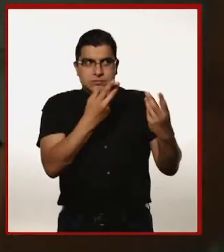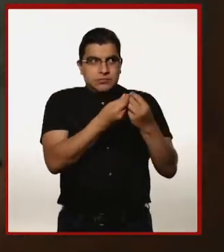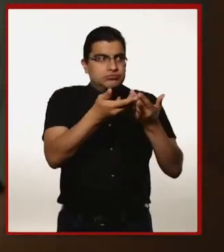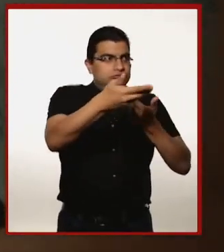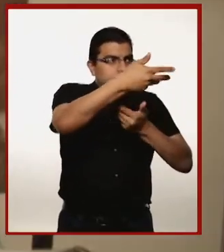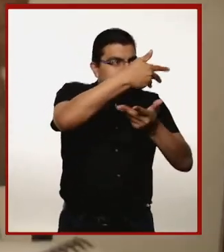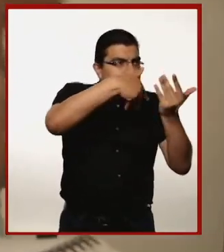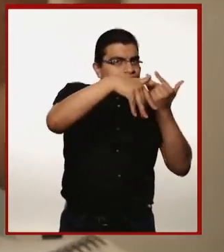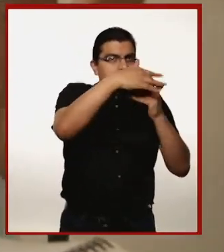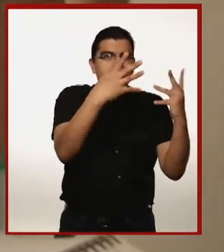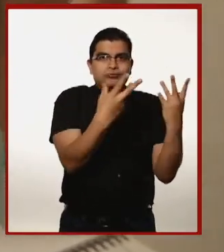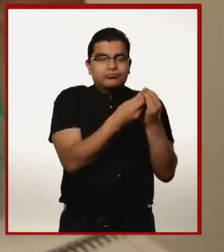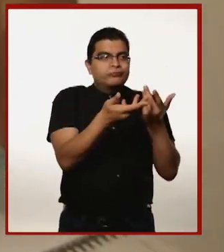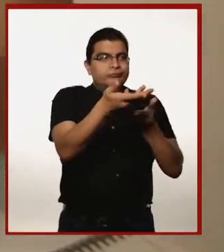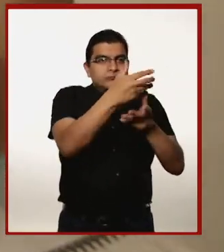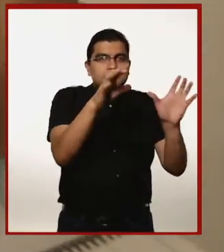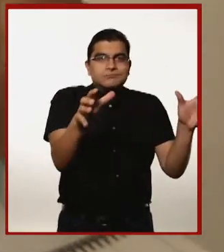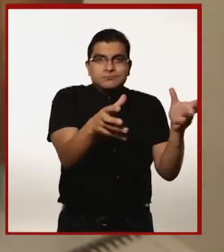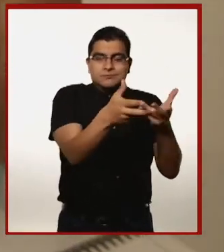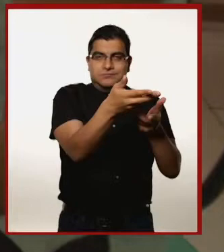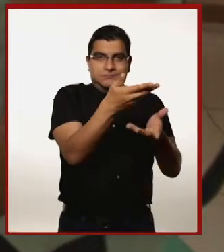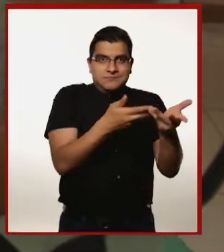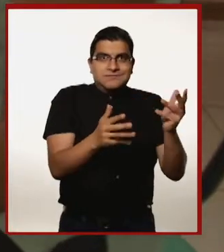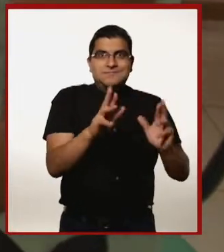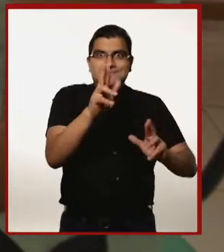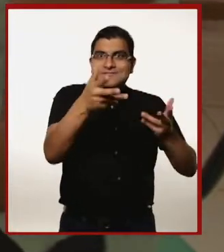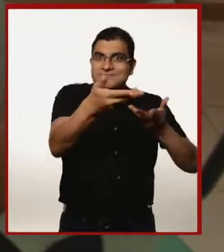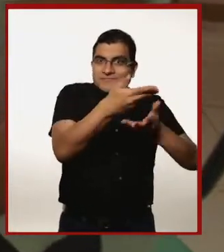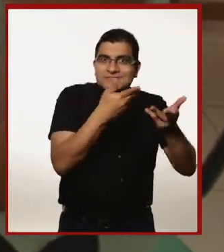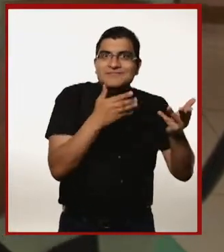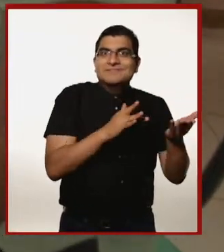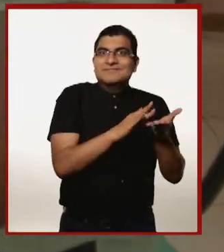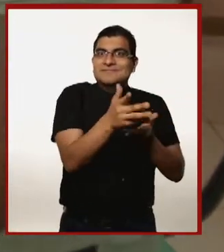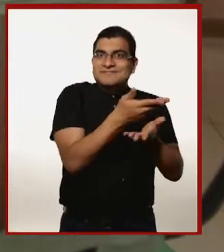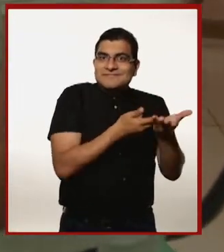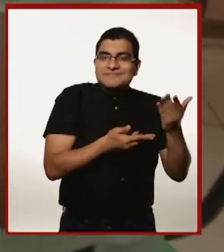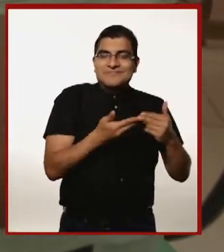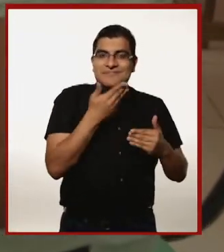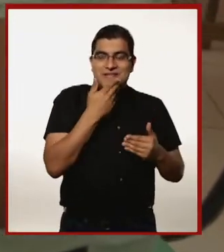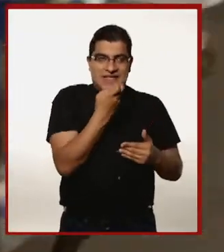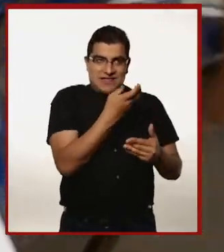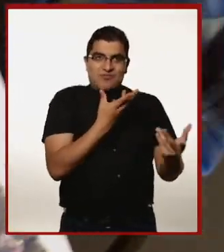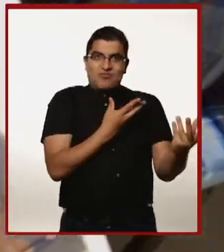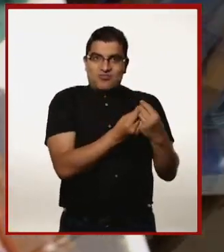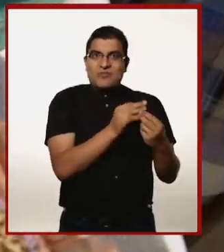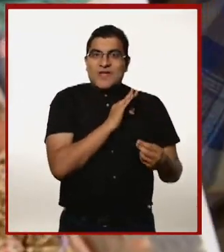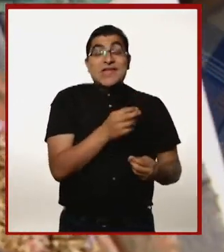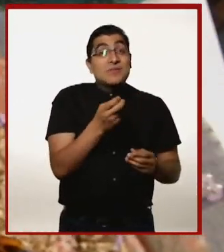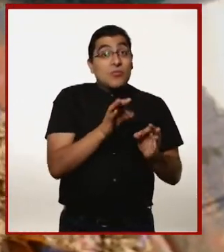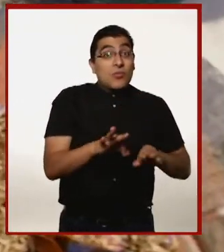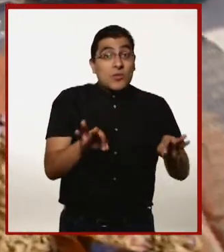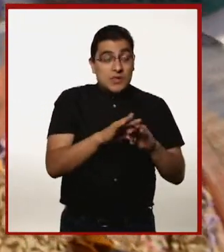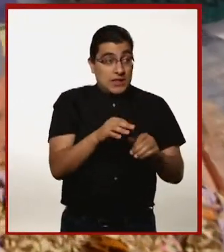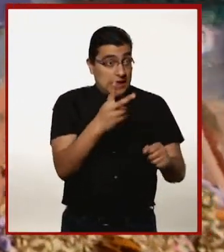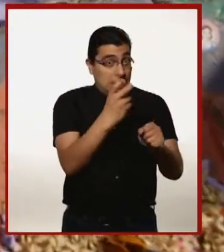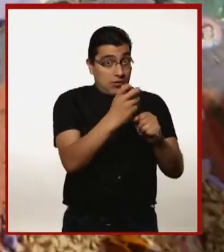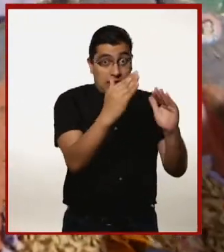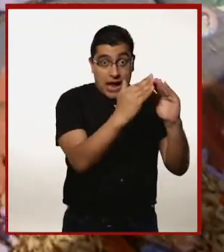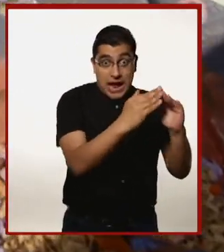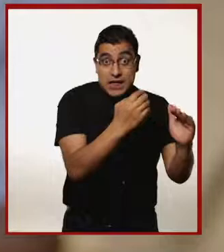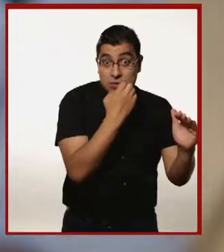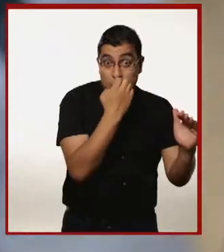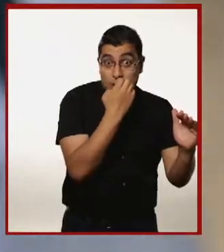que nos permiten convivir y participar en comunidad. Entonces, pues pudiera ser denominar la segunda casa,